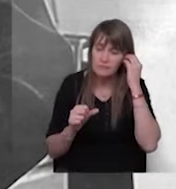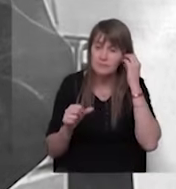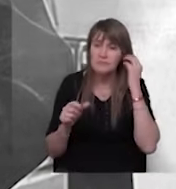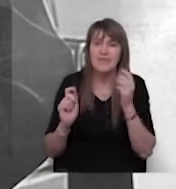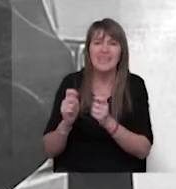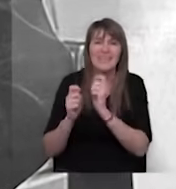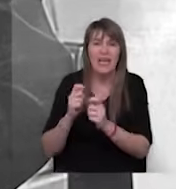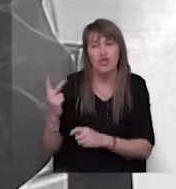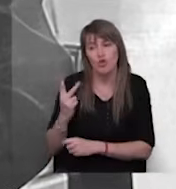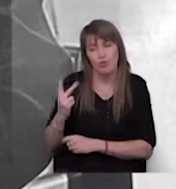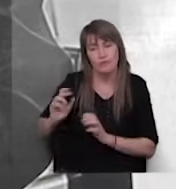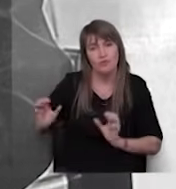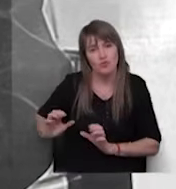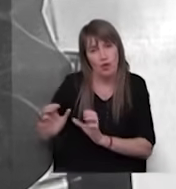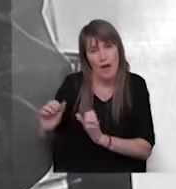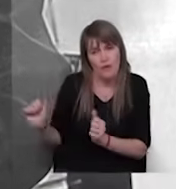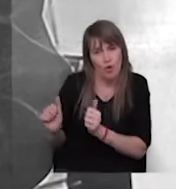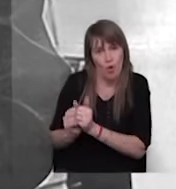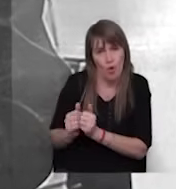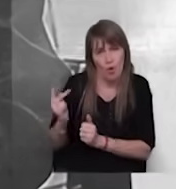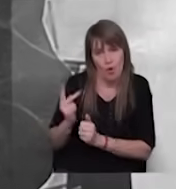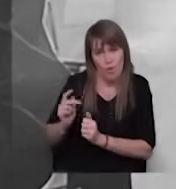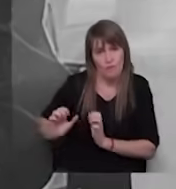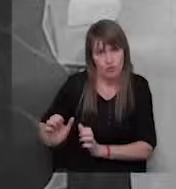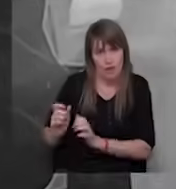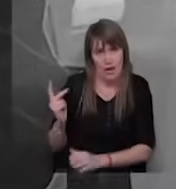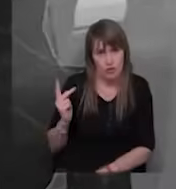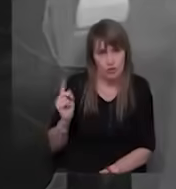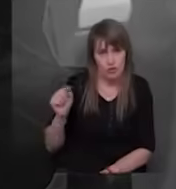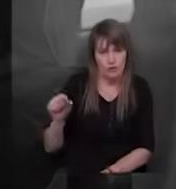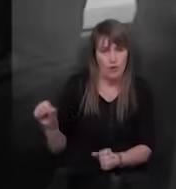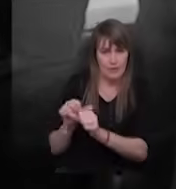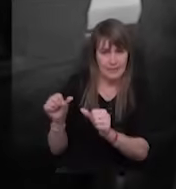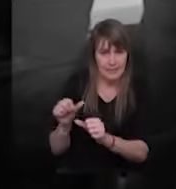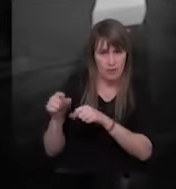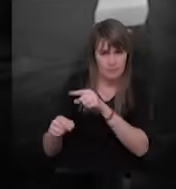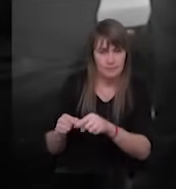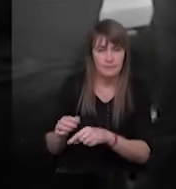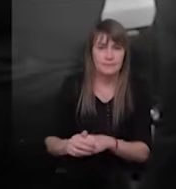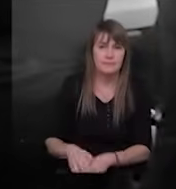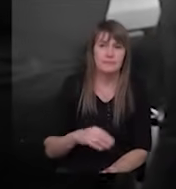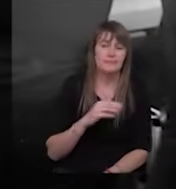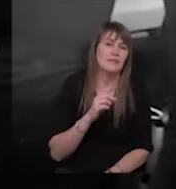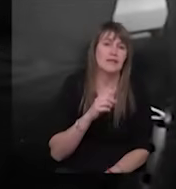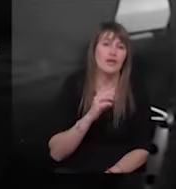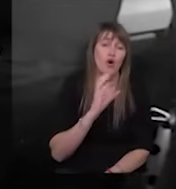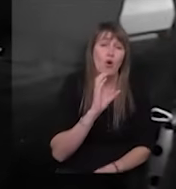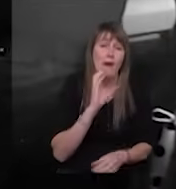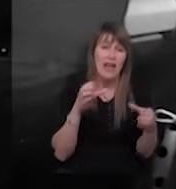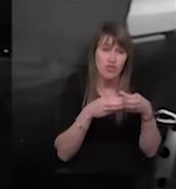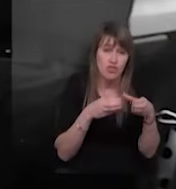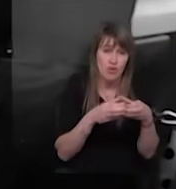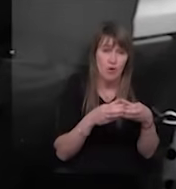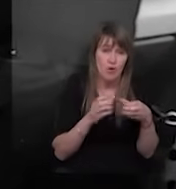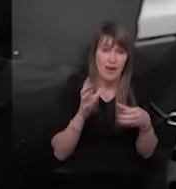fueron los dos funcionarios que lo acompañaron en último instante. Por lo que sé, el CST, Comando Casatupamaro, está